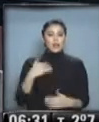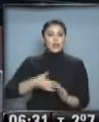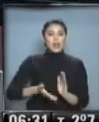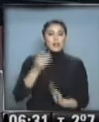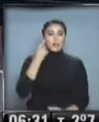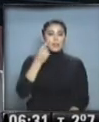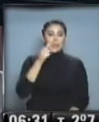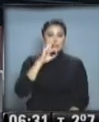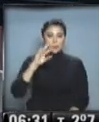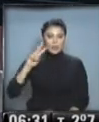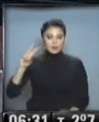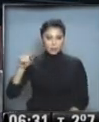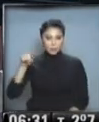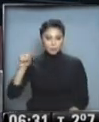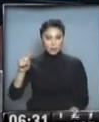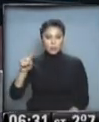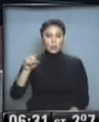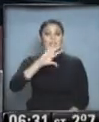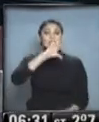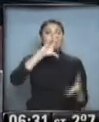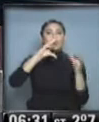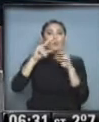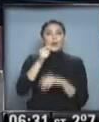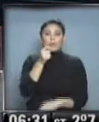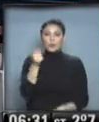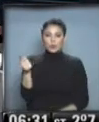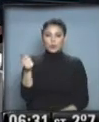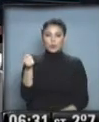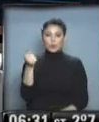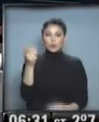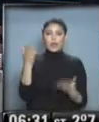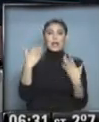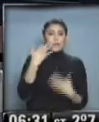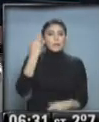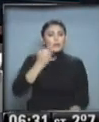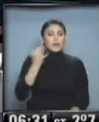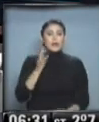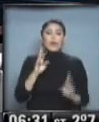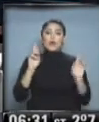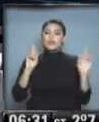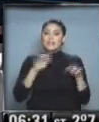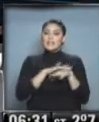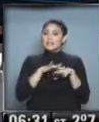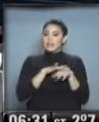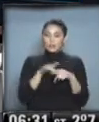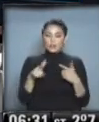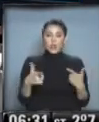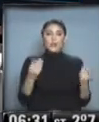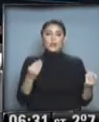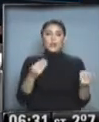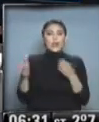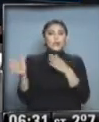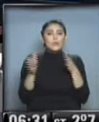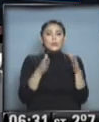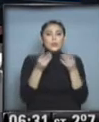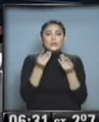1022.1 hectopascales, el cielo está apenas algo nublado, las condiciones meteorológicas son excelentes, por suerte no hay sensación térmica porque el viento sopla